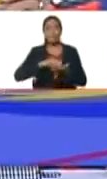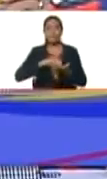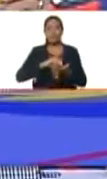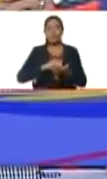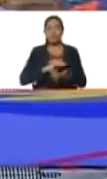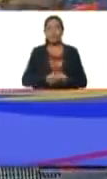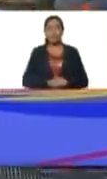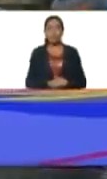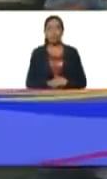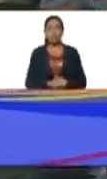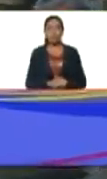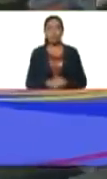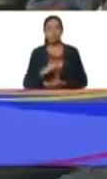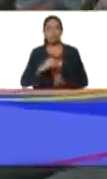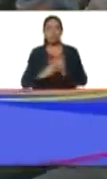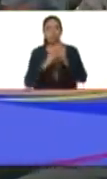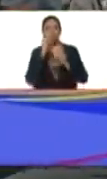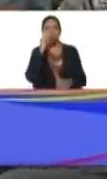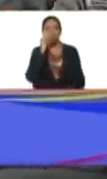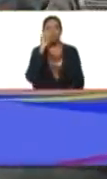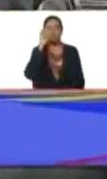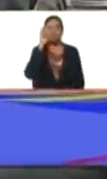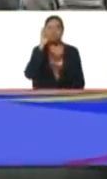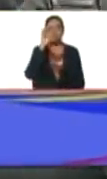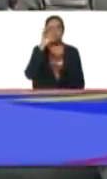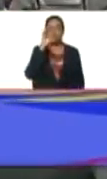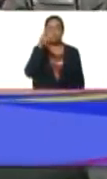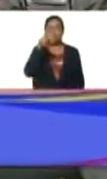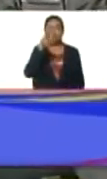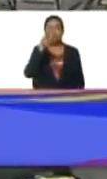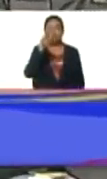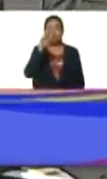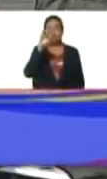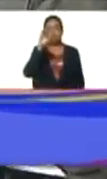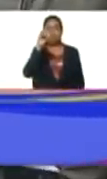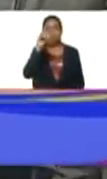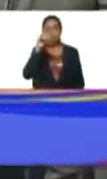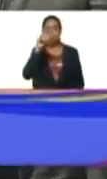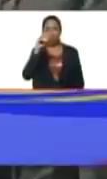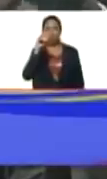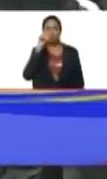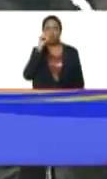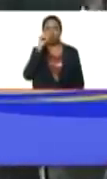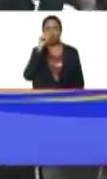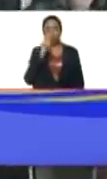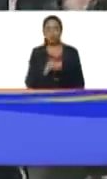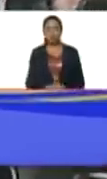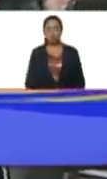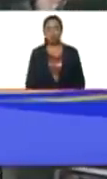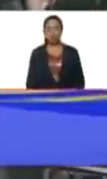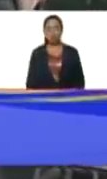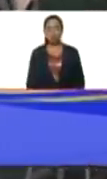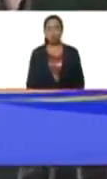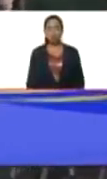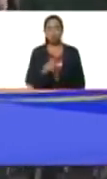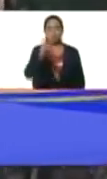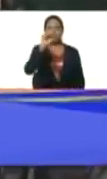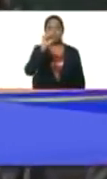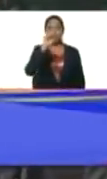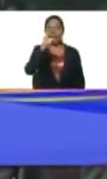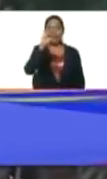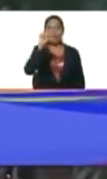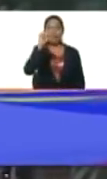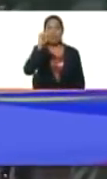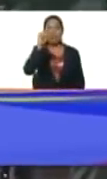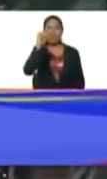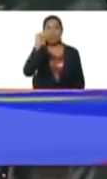nuestro comandante de Miranda, Tábata, en todo. Tábata marcando, yo sé que está en